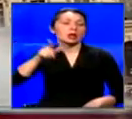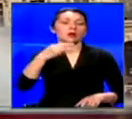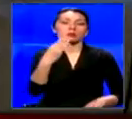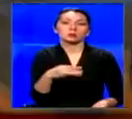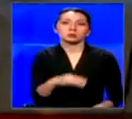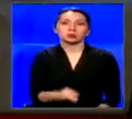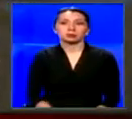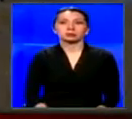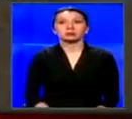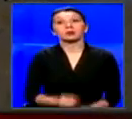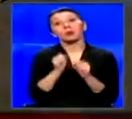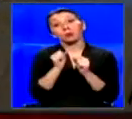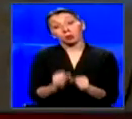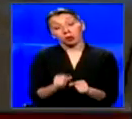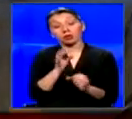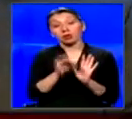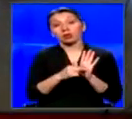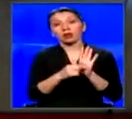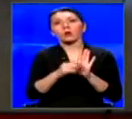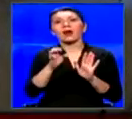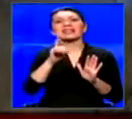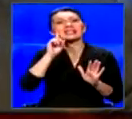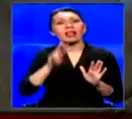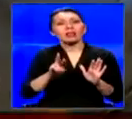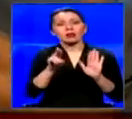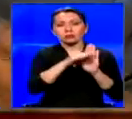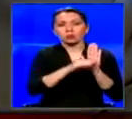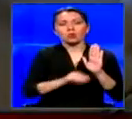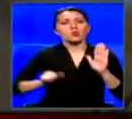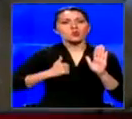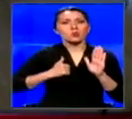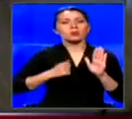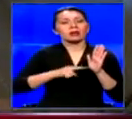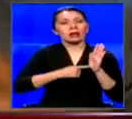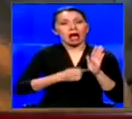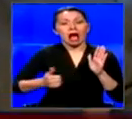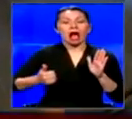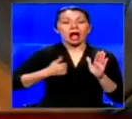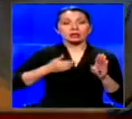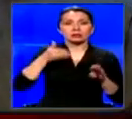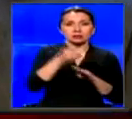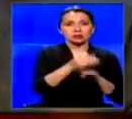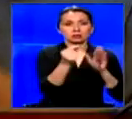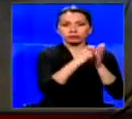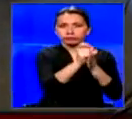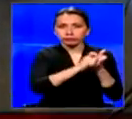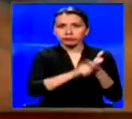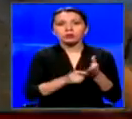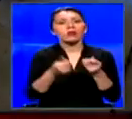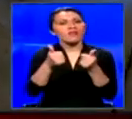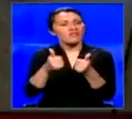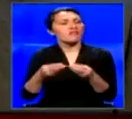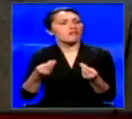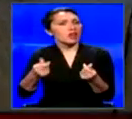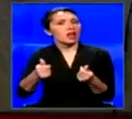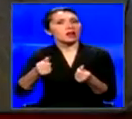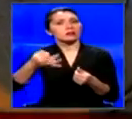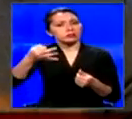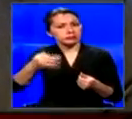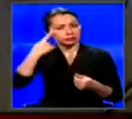municipios. Podríamos establecer estándares técnicos y estándares de asistencia que aseguren calidad,